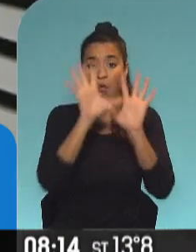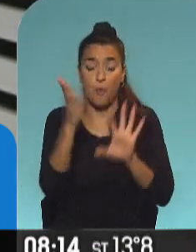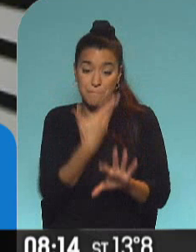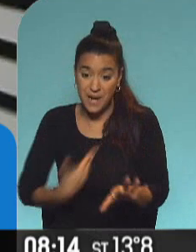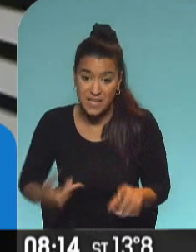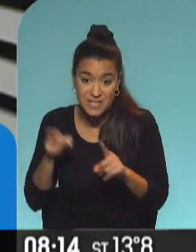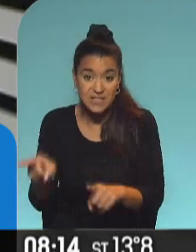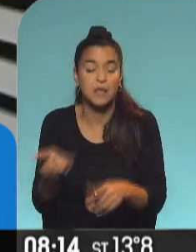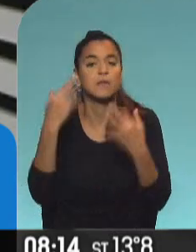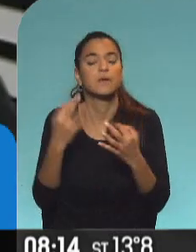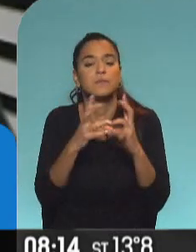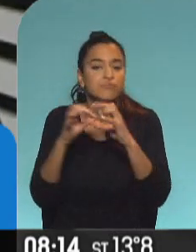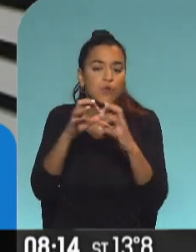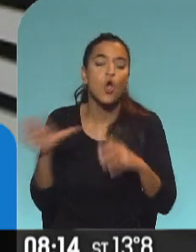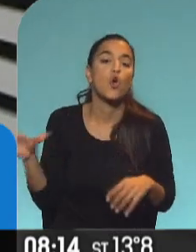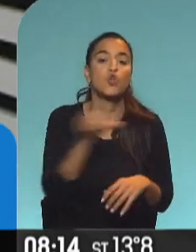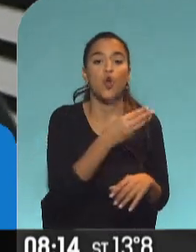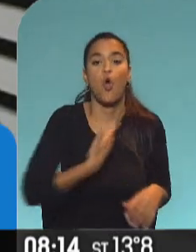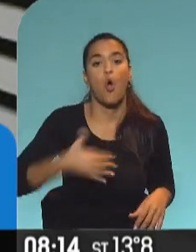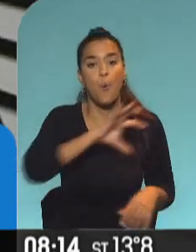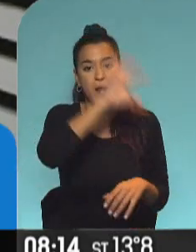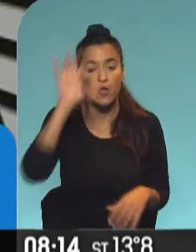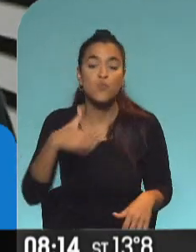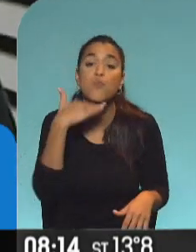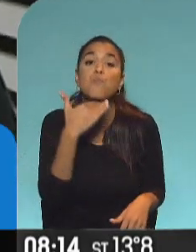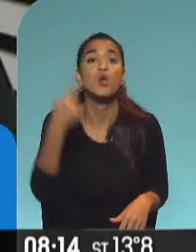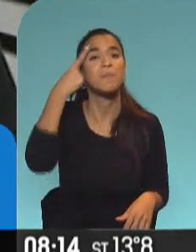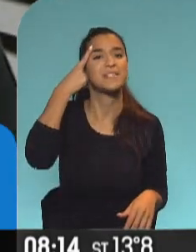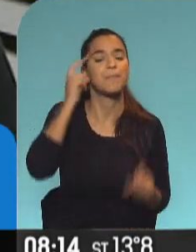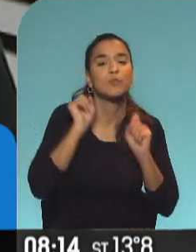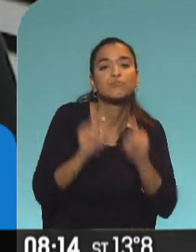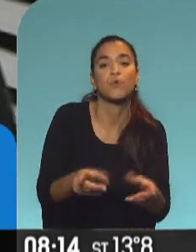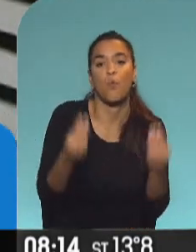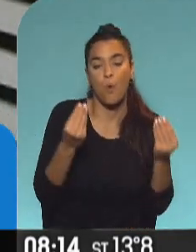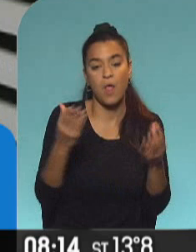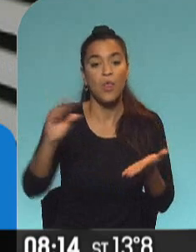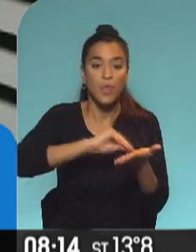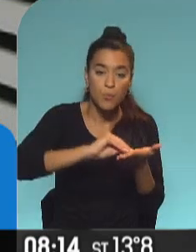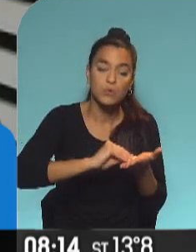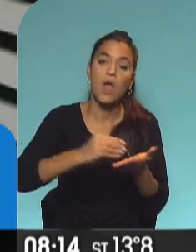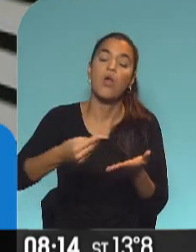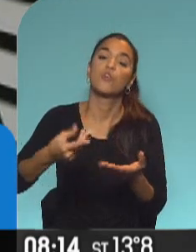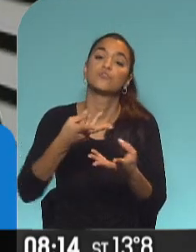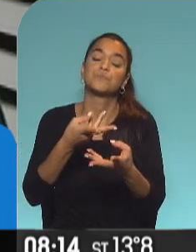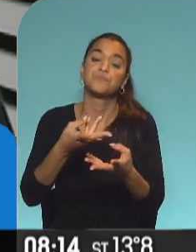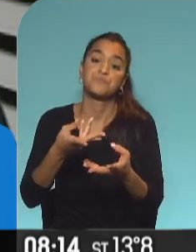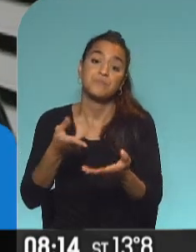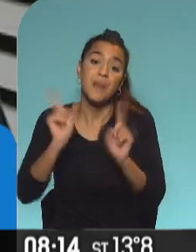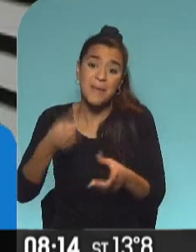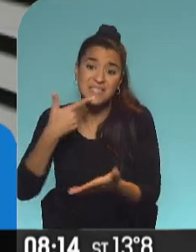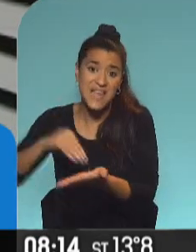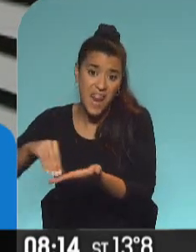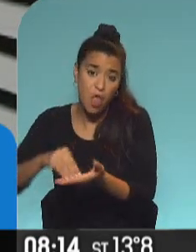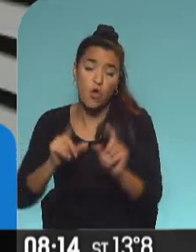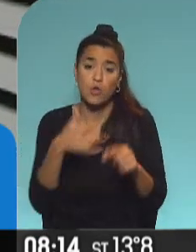presidente se sienta a discutir con todos los gobernadores, sean cual sea su signo ideológico, y los diputados y los senadores de los distintos espacios políticos